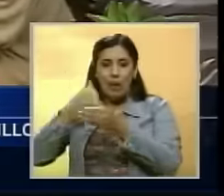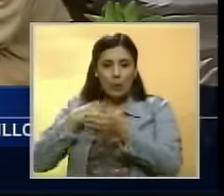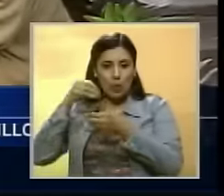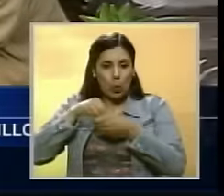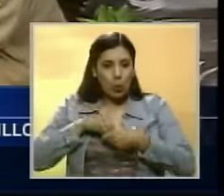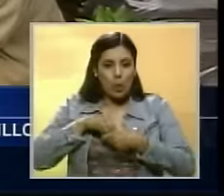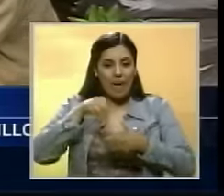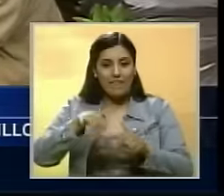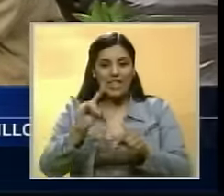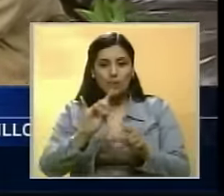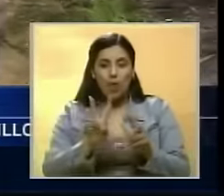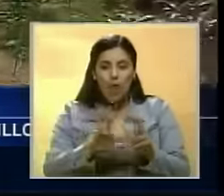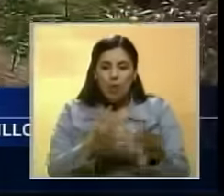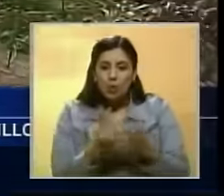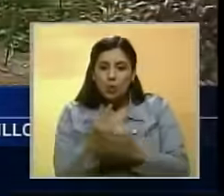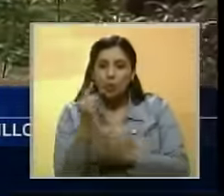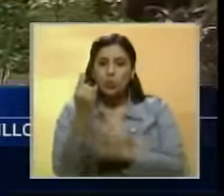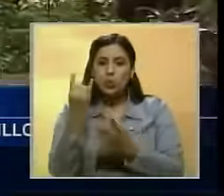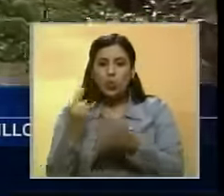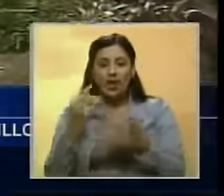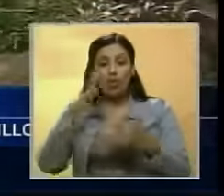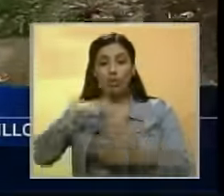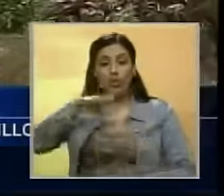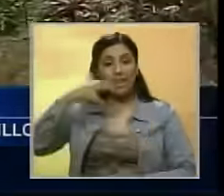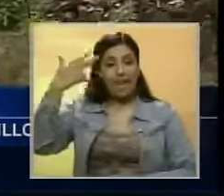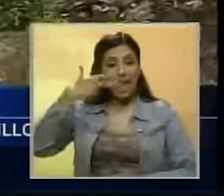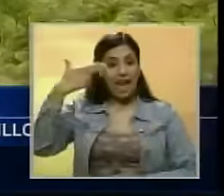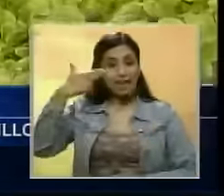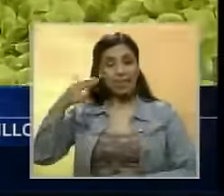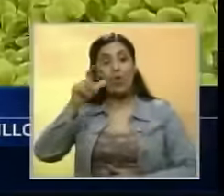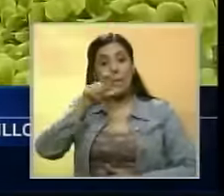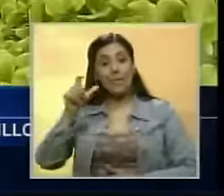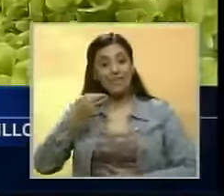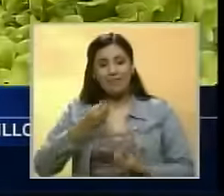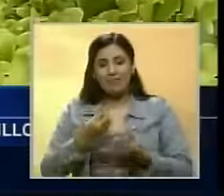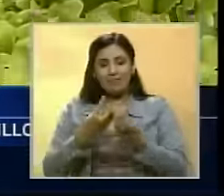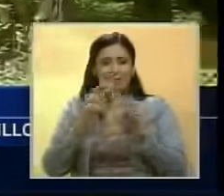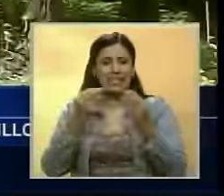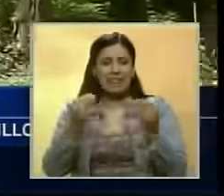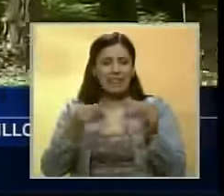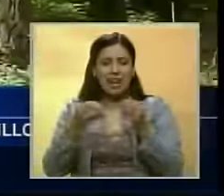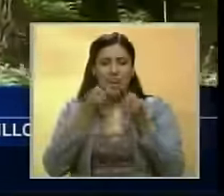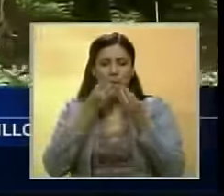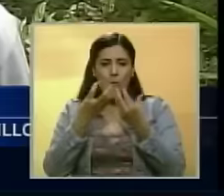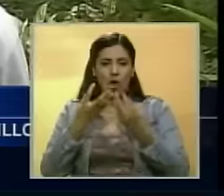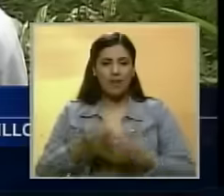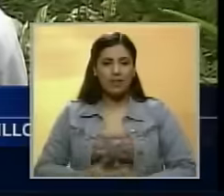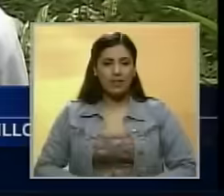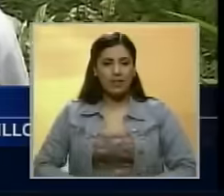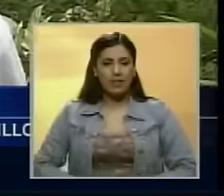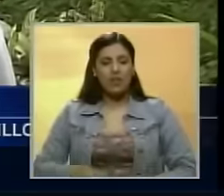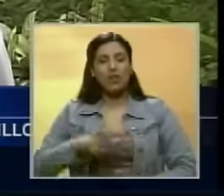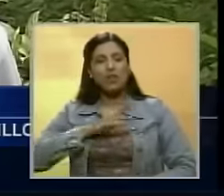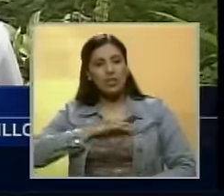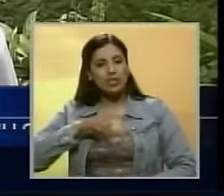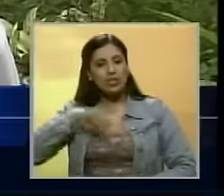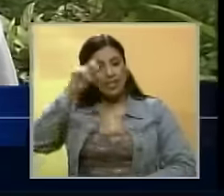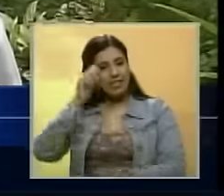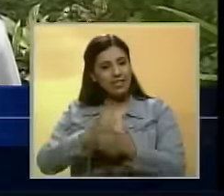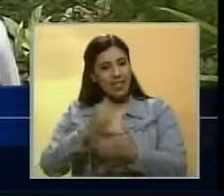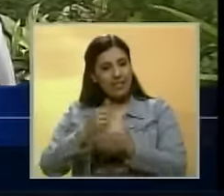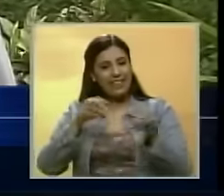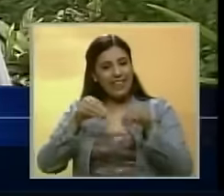las multiplican y las siembran en este suelo de hel atillo suelo venezolano fértil y generoso uno tiene que trabajar